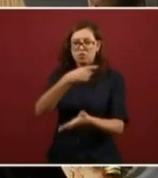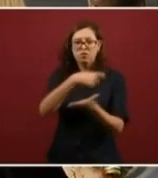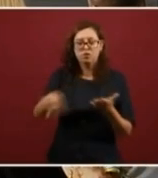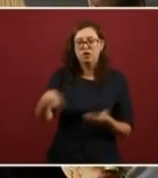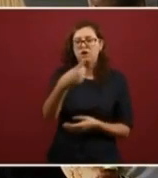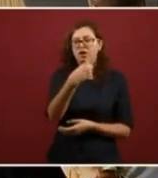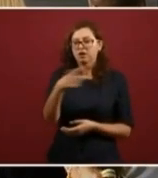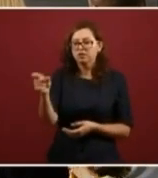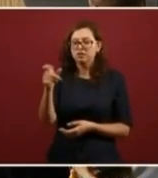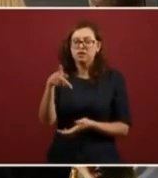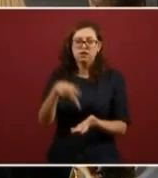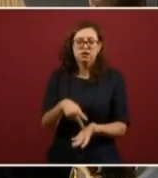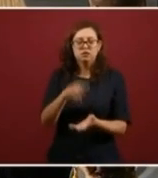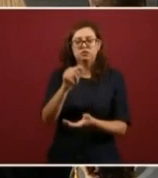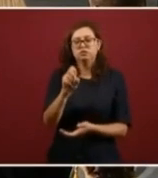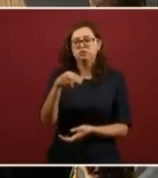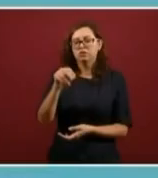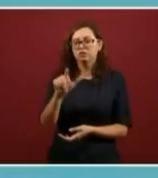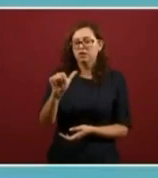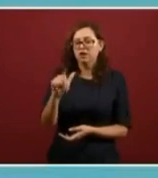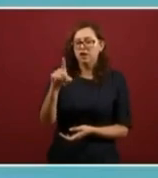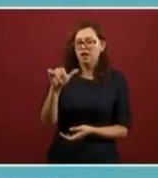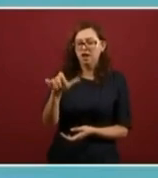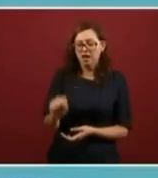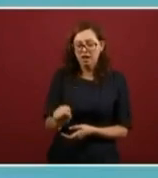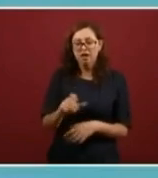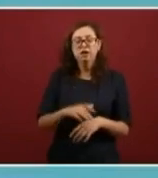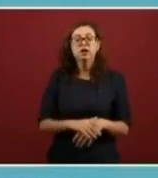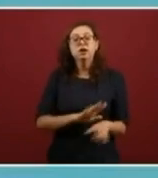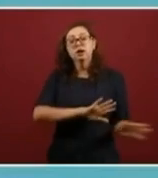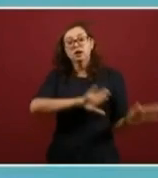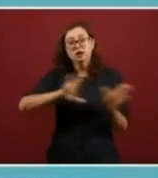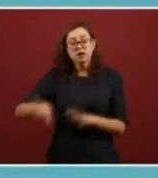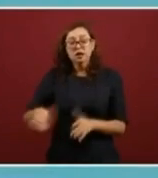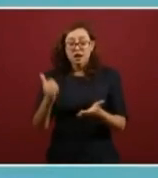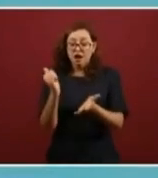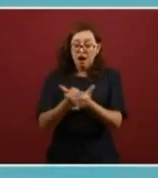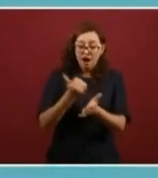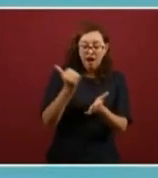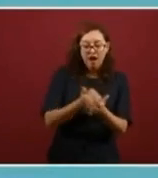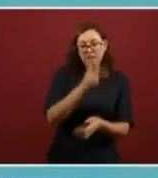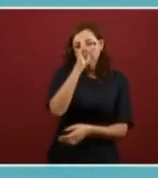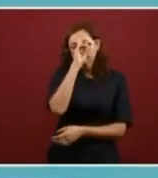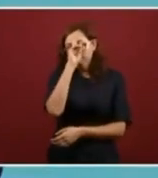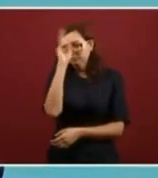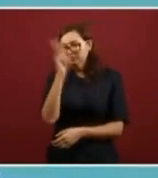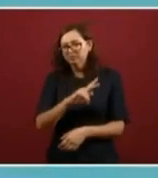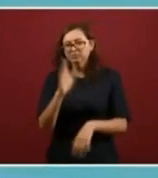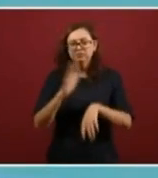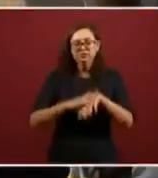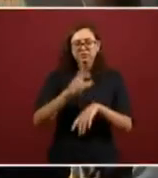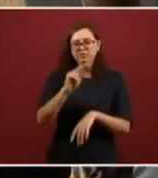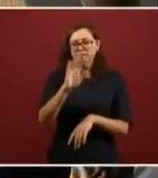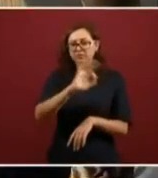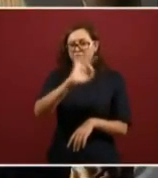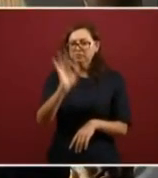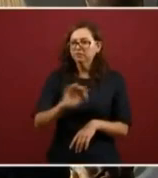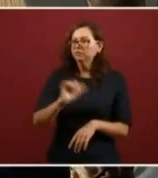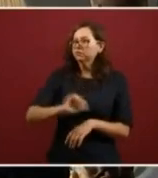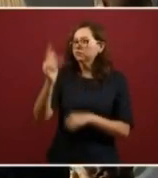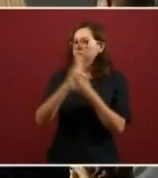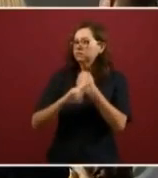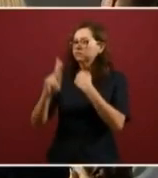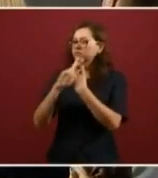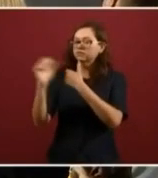la cosa es peor. Nuestra dependencia del extranjero es mayor que el 80% y allí la limitación